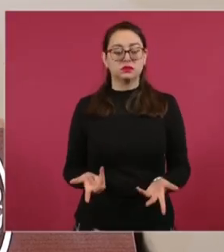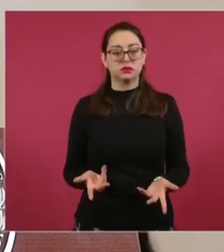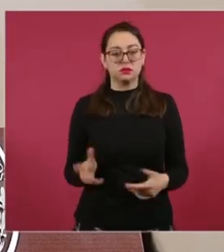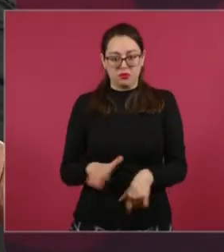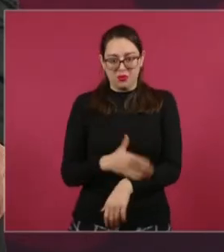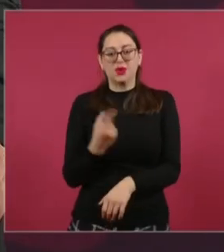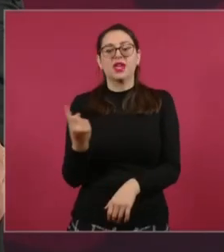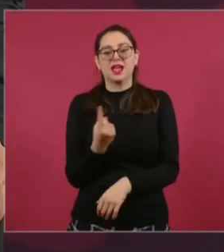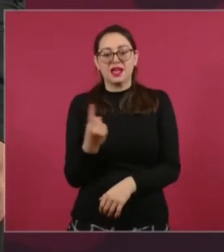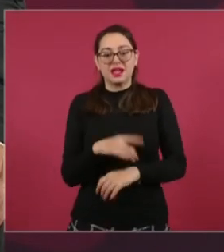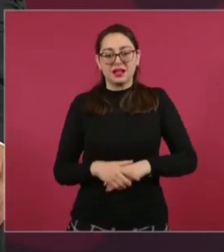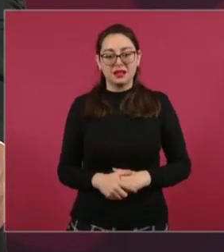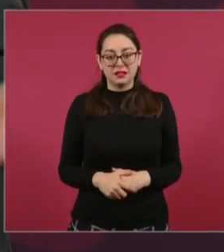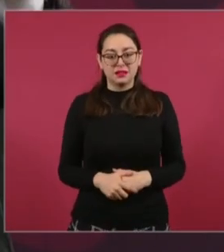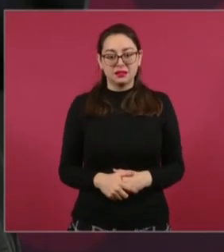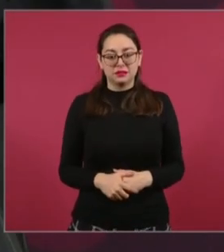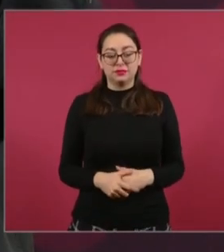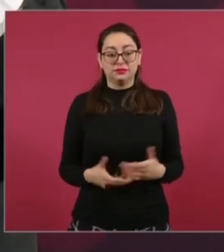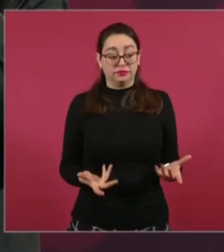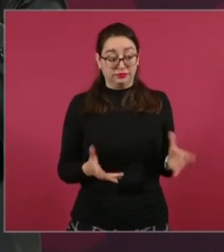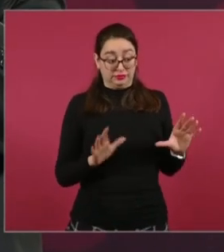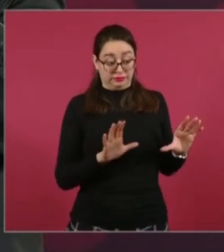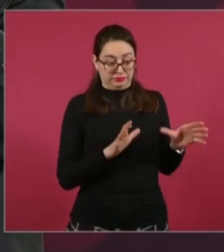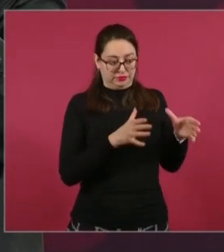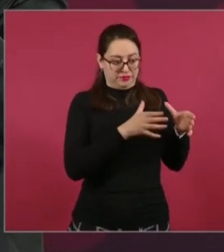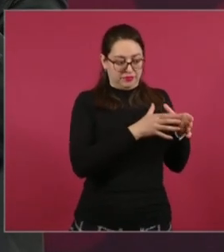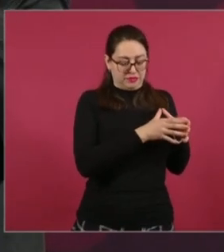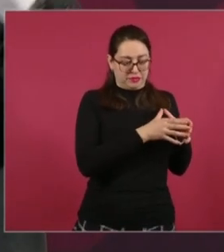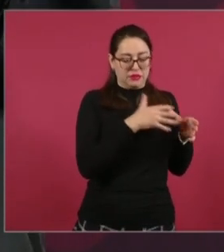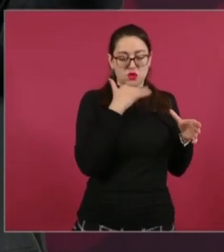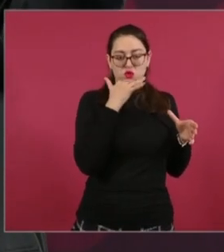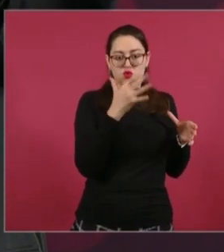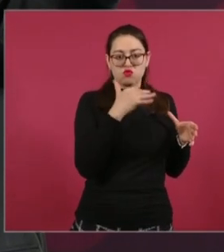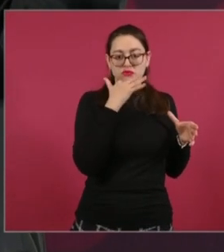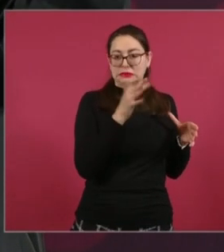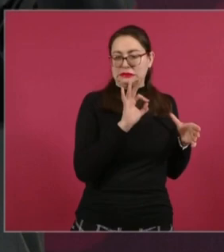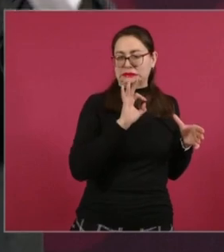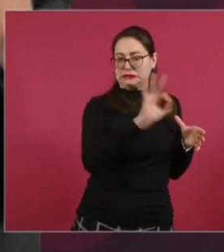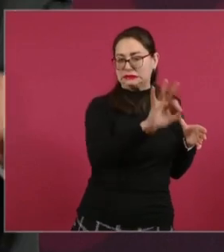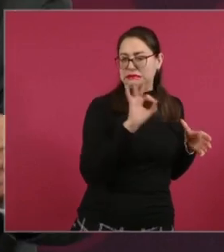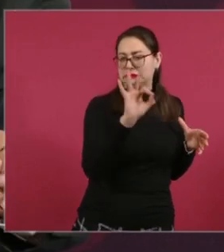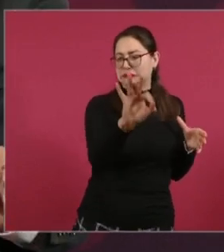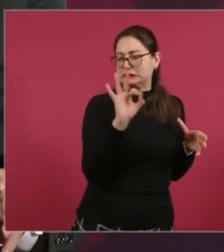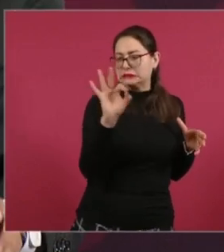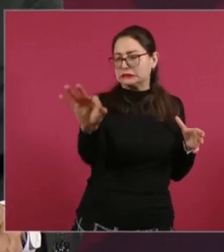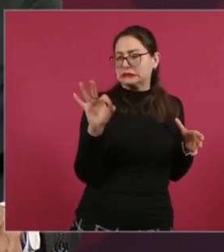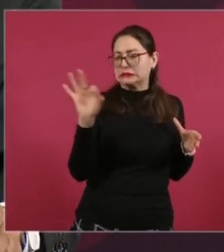porque eso era lo que buscaban